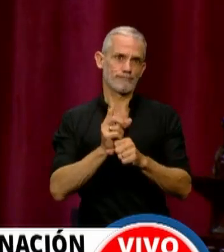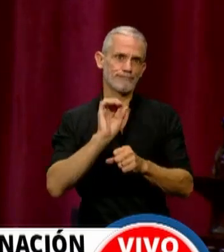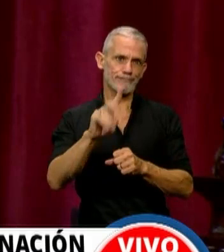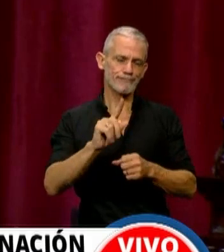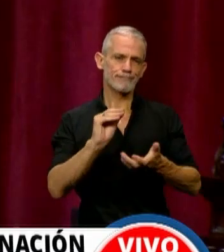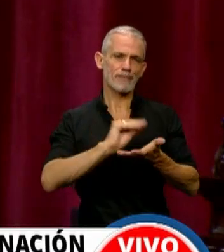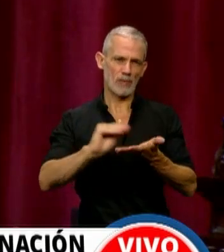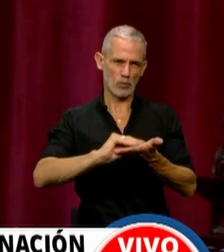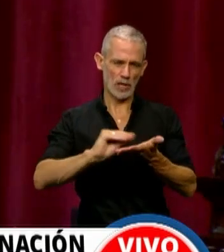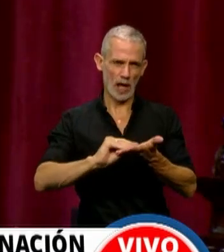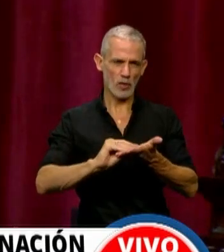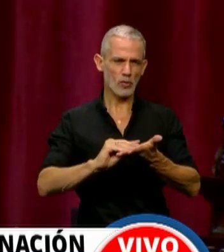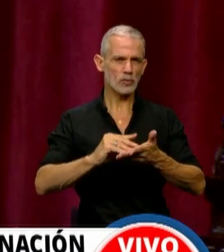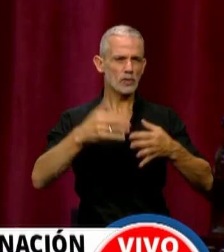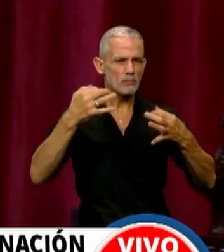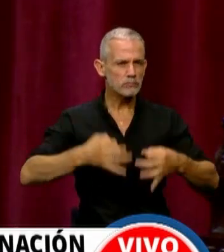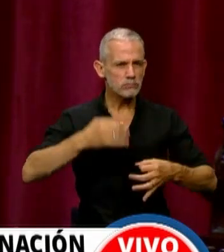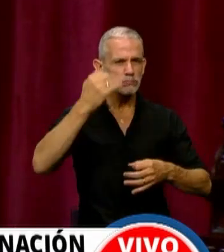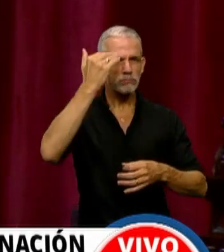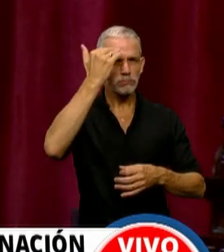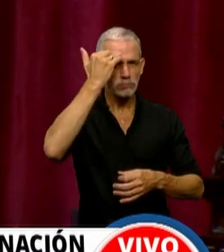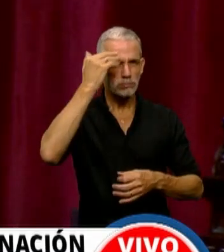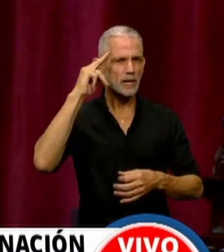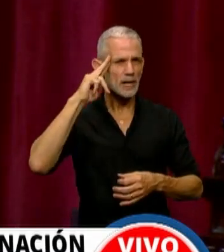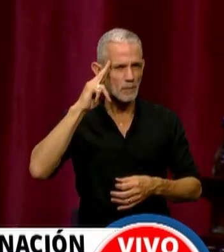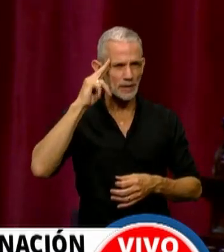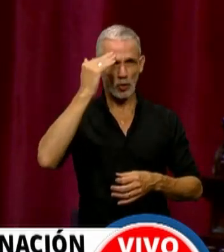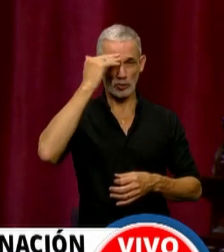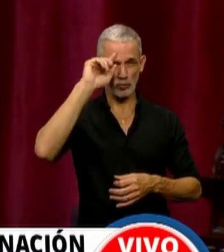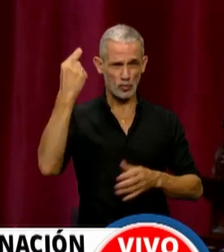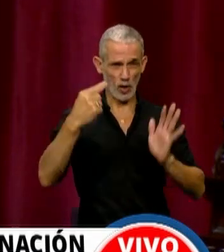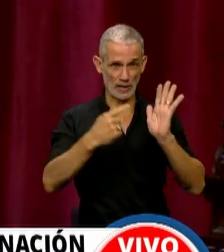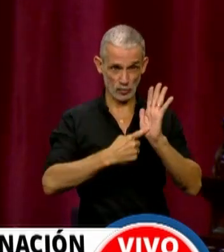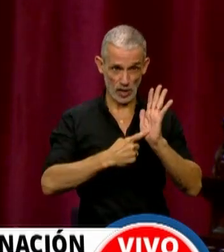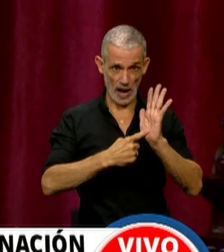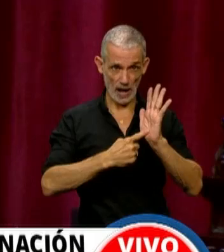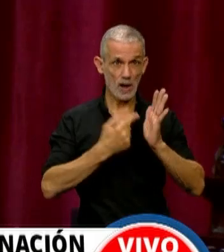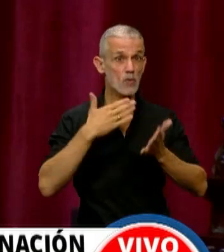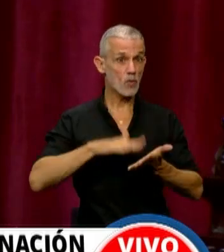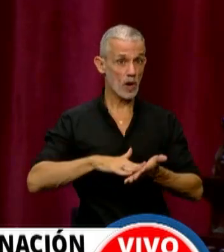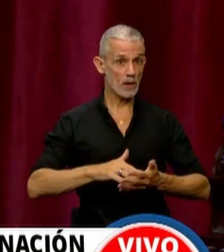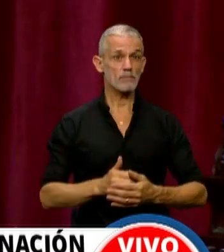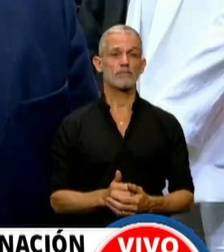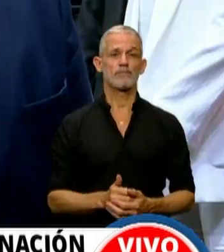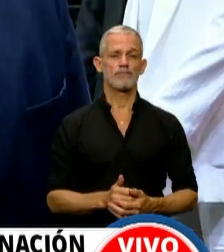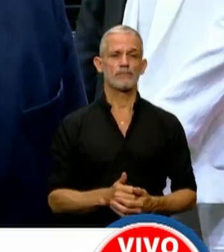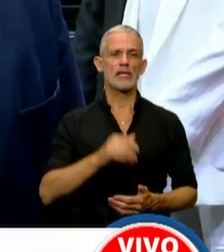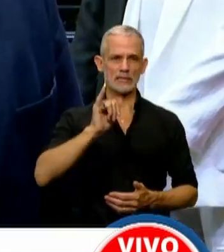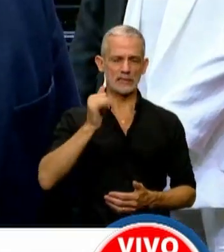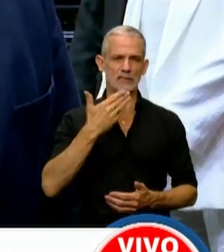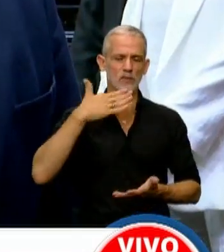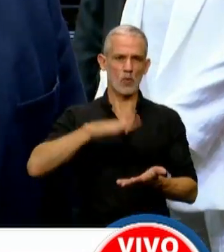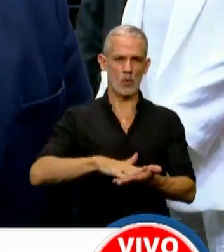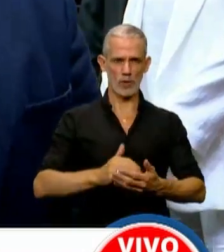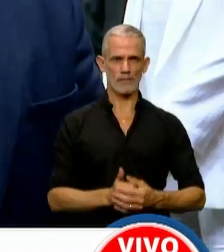de diputados y obrar en todo de conformidad con lo que prescribe la Constitución Nacional. Sí,